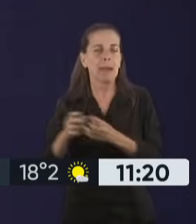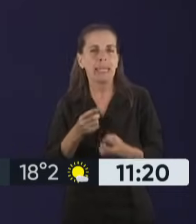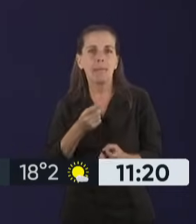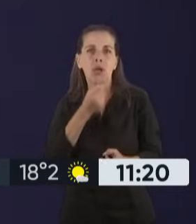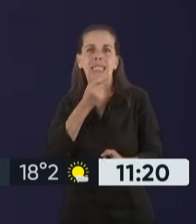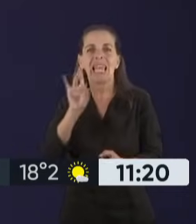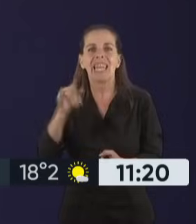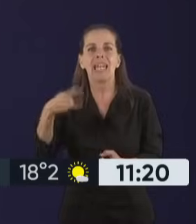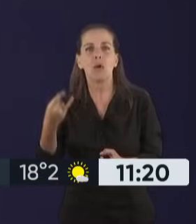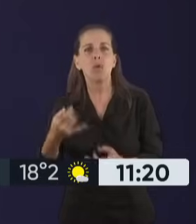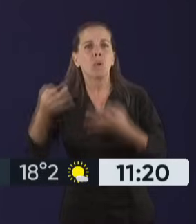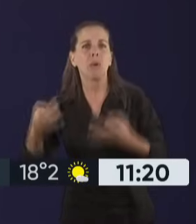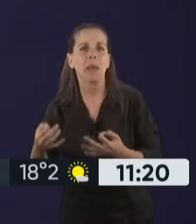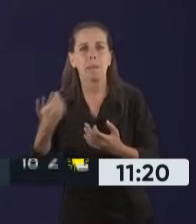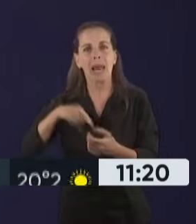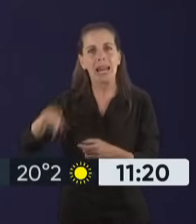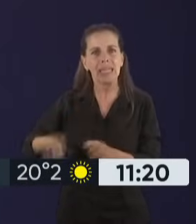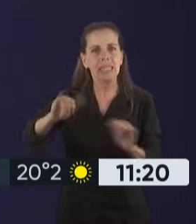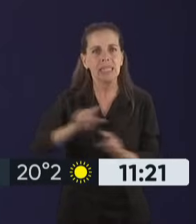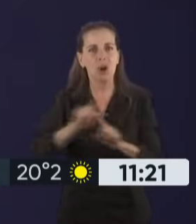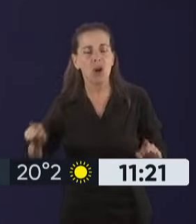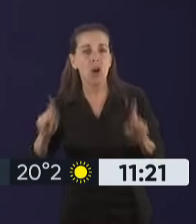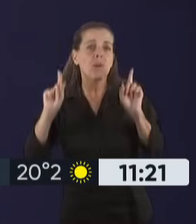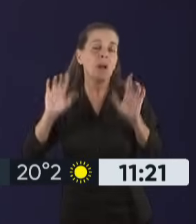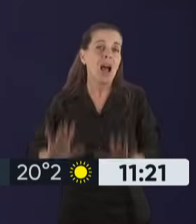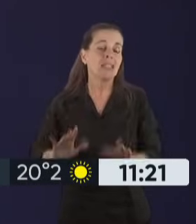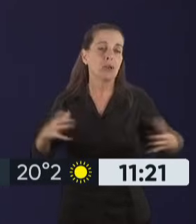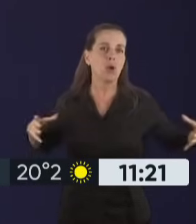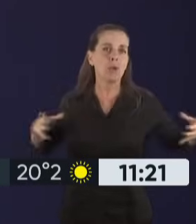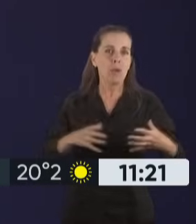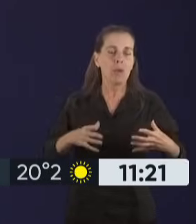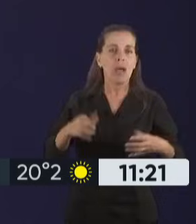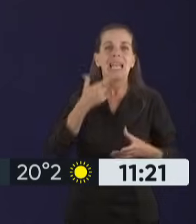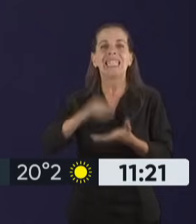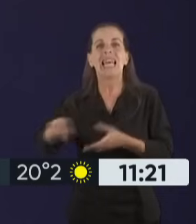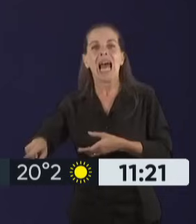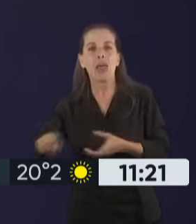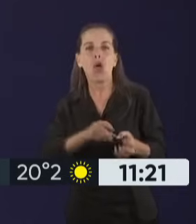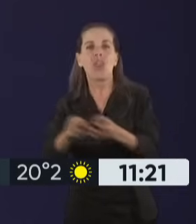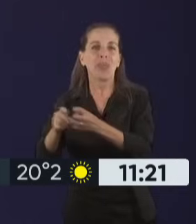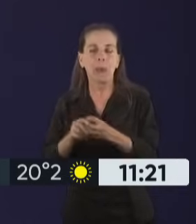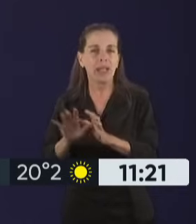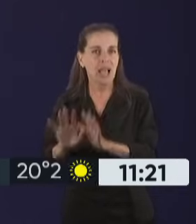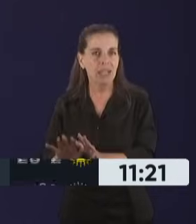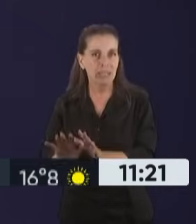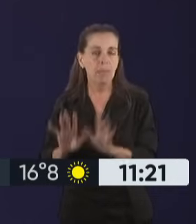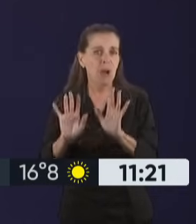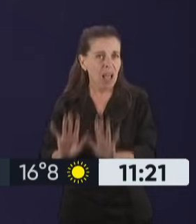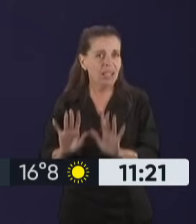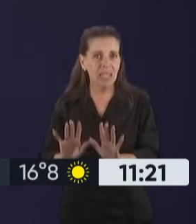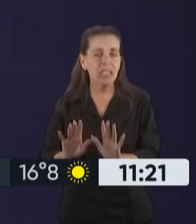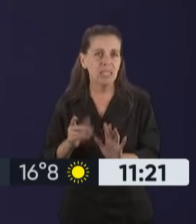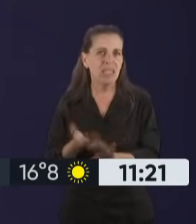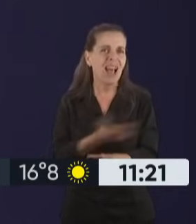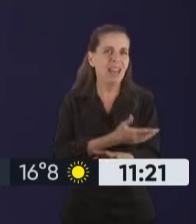estamos discutiendo con la gente que destruyó la Argentina si el DNU efectivamente tiene que seguir vigente o no. Pero era parte de lo